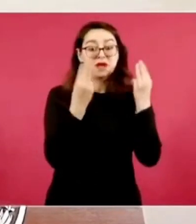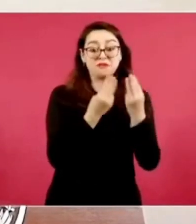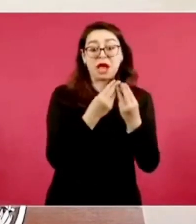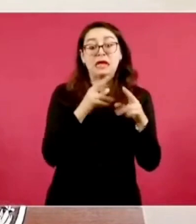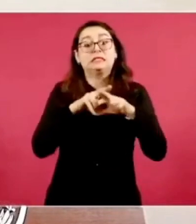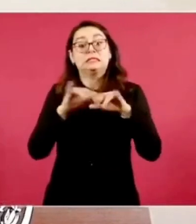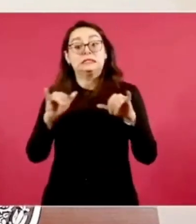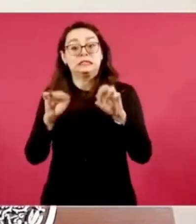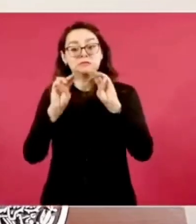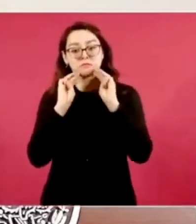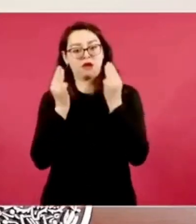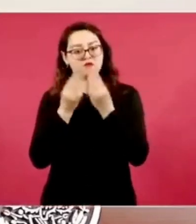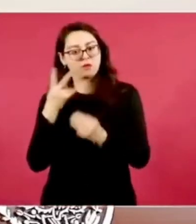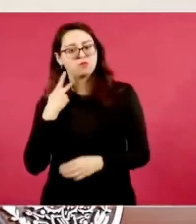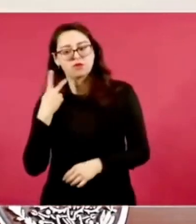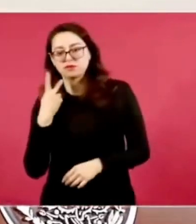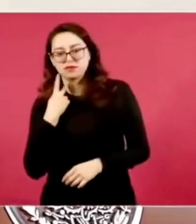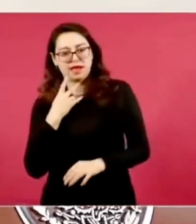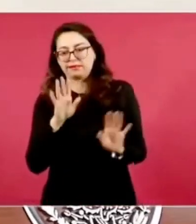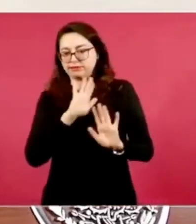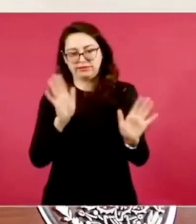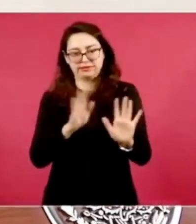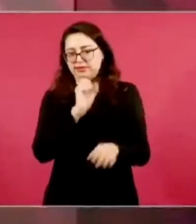cuello blanco.